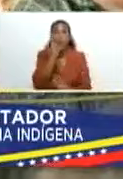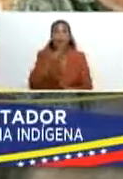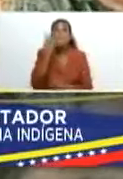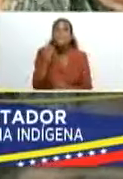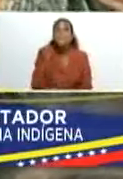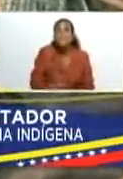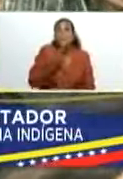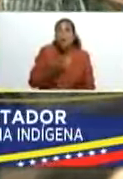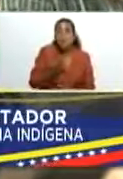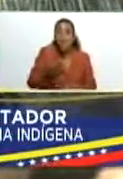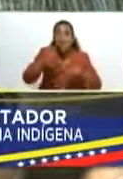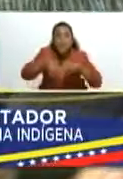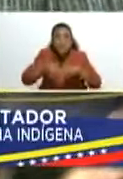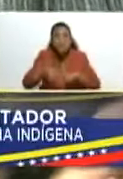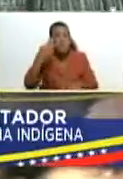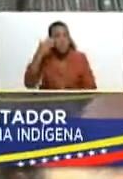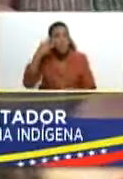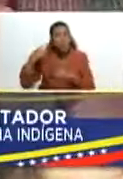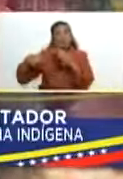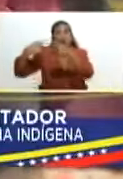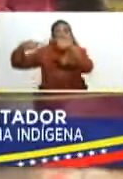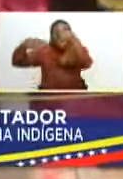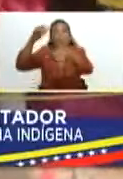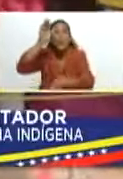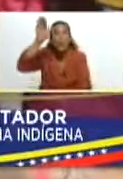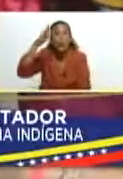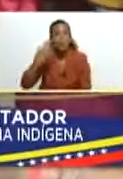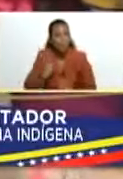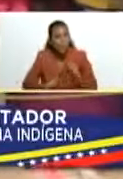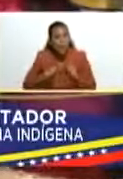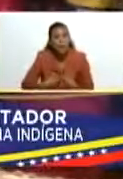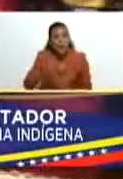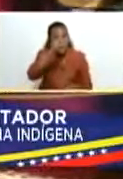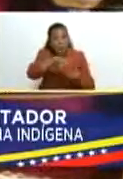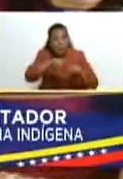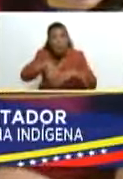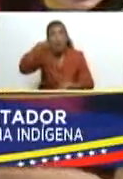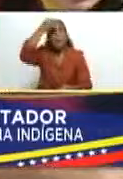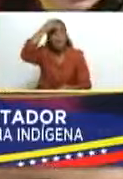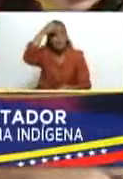la juventud. Debe ser nuestra preocupación principal,